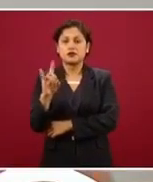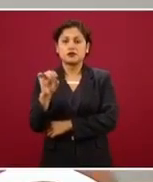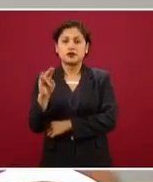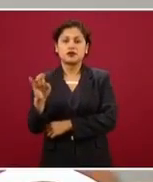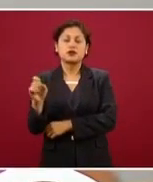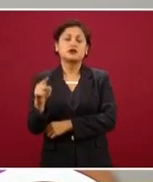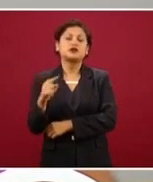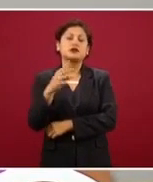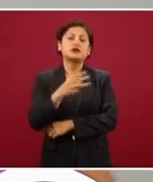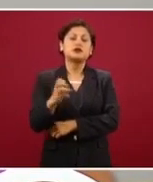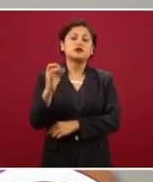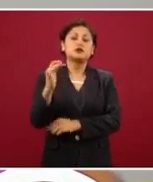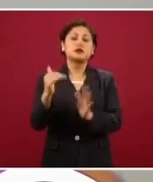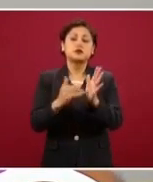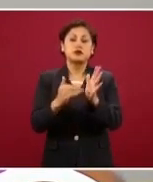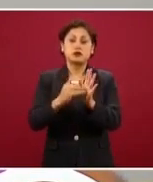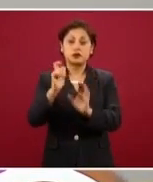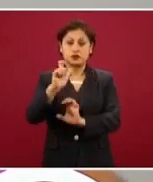150 camas.